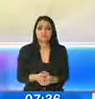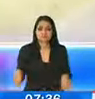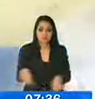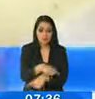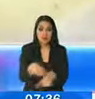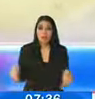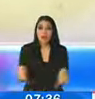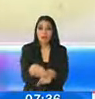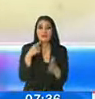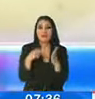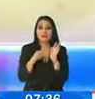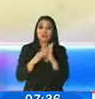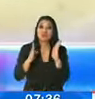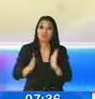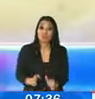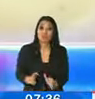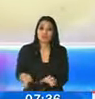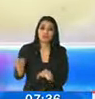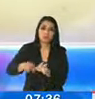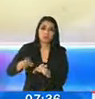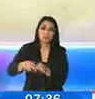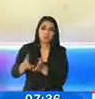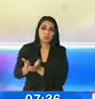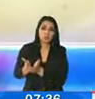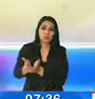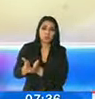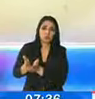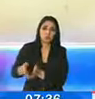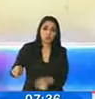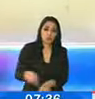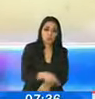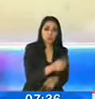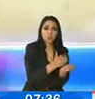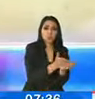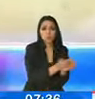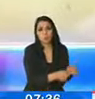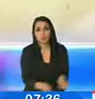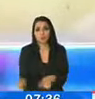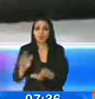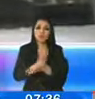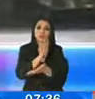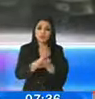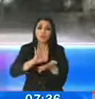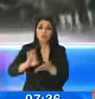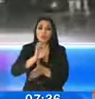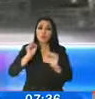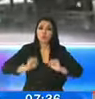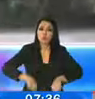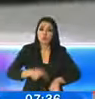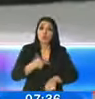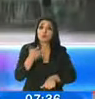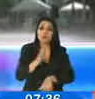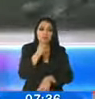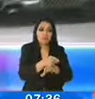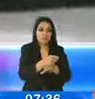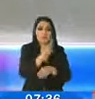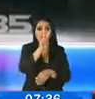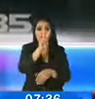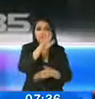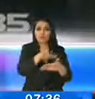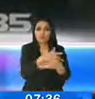los estudiantes que puedan acceder a sus escuelas y colegios, hemos establecido dos horarios,